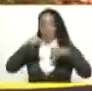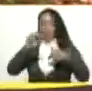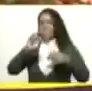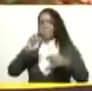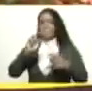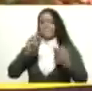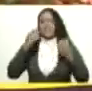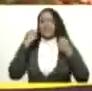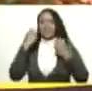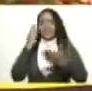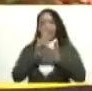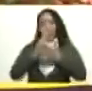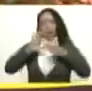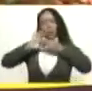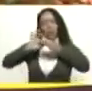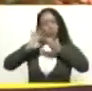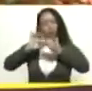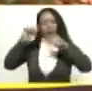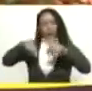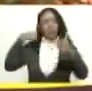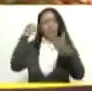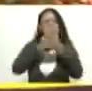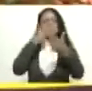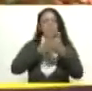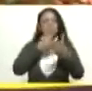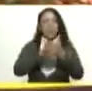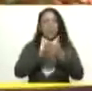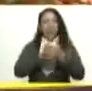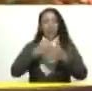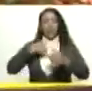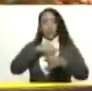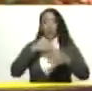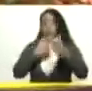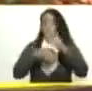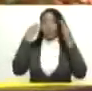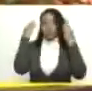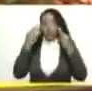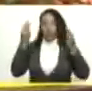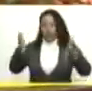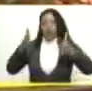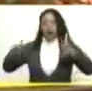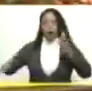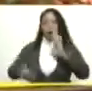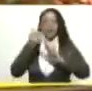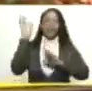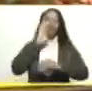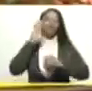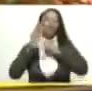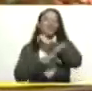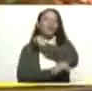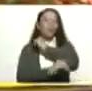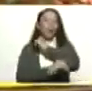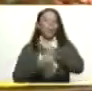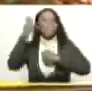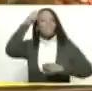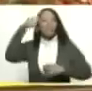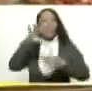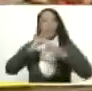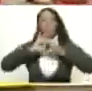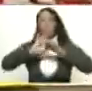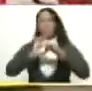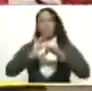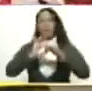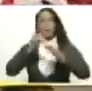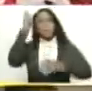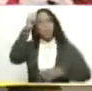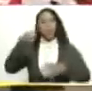nunca unidos en esta batalla que vamos a ganar contra la corrupción y contra la corruptela. Pueblo unido,